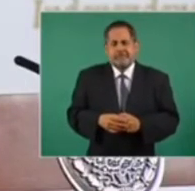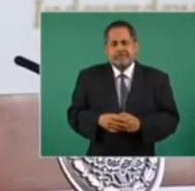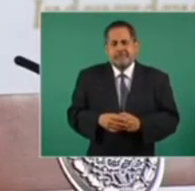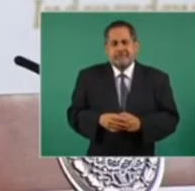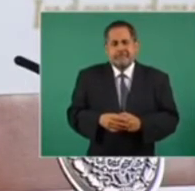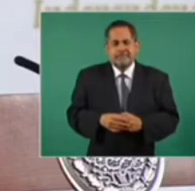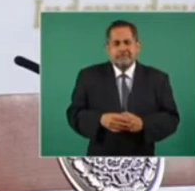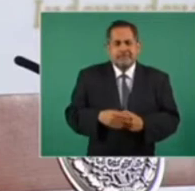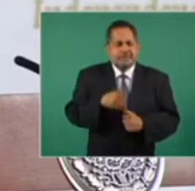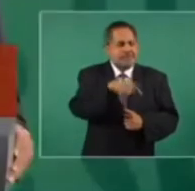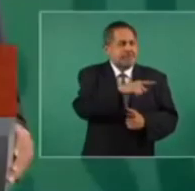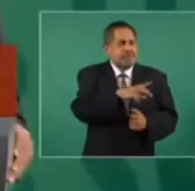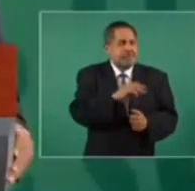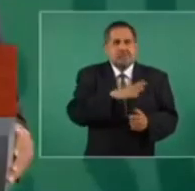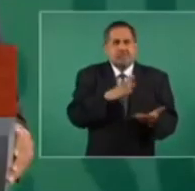¿no tenían